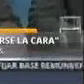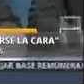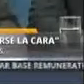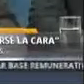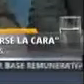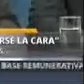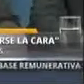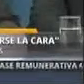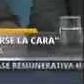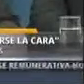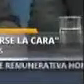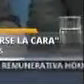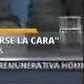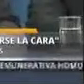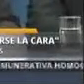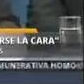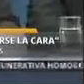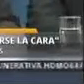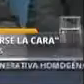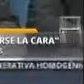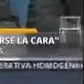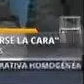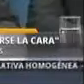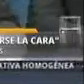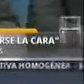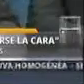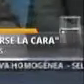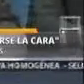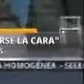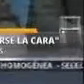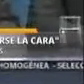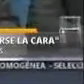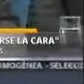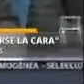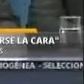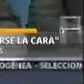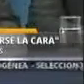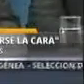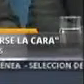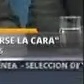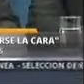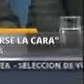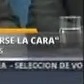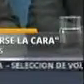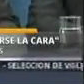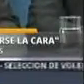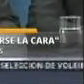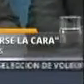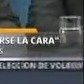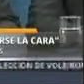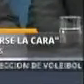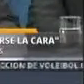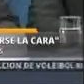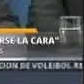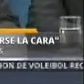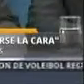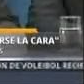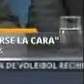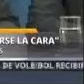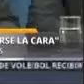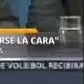Cuando llegamos a la reunión, solo se encontraba la presidenta de la sala y el presidente del Poder Judicial,